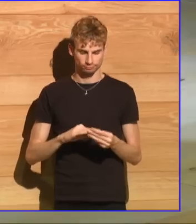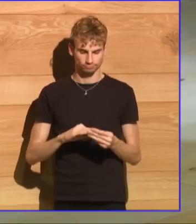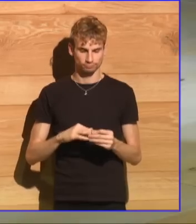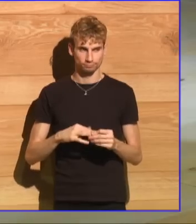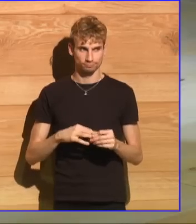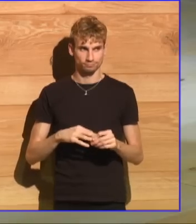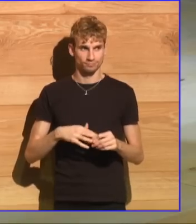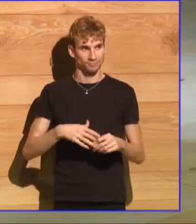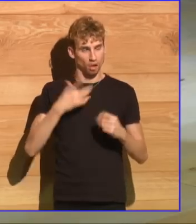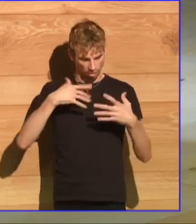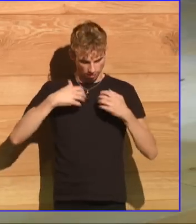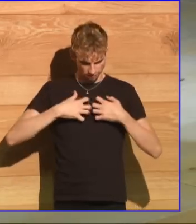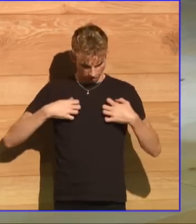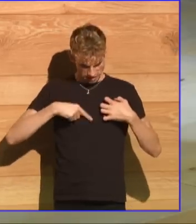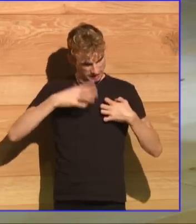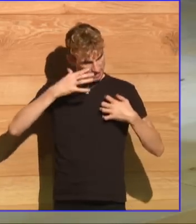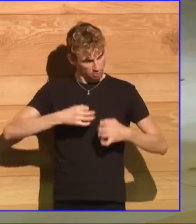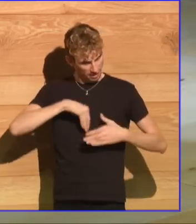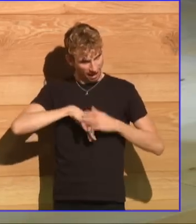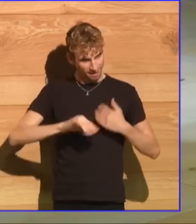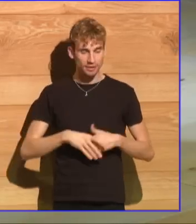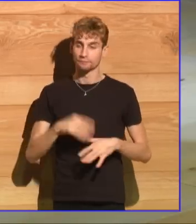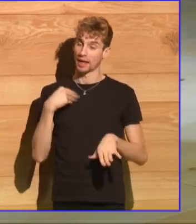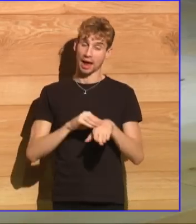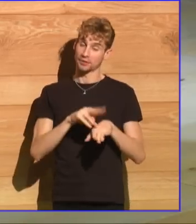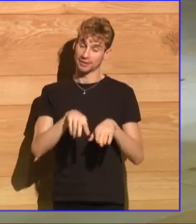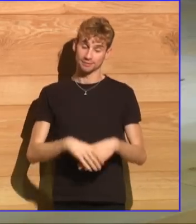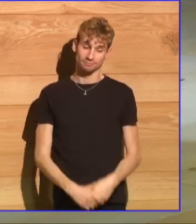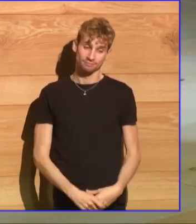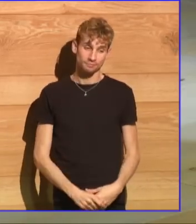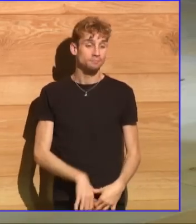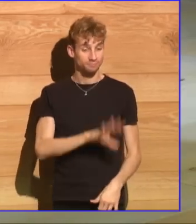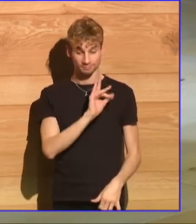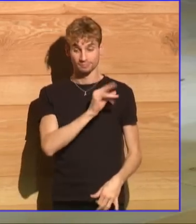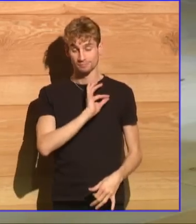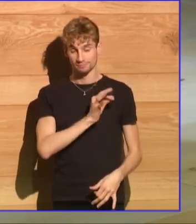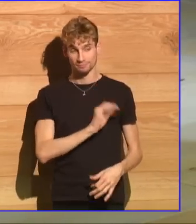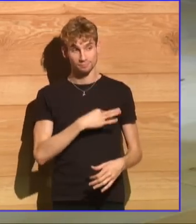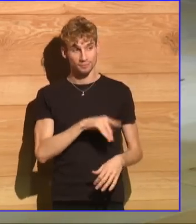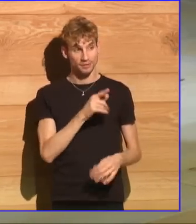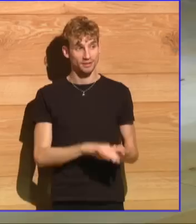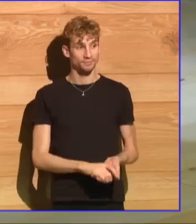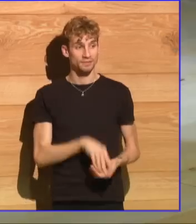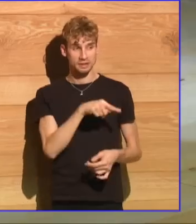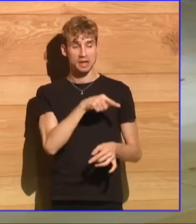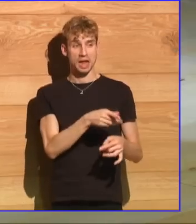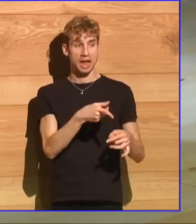Estás lleno de seguridad en ti mismo, ¿no? Es el alcohol. pues sí. se ha metido él solo en este